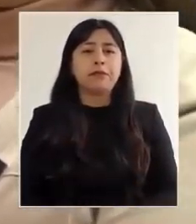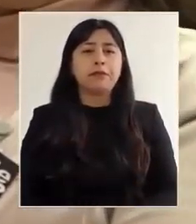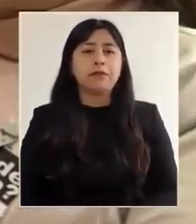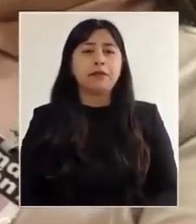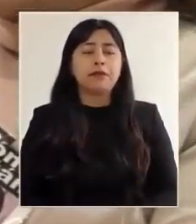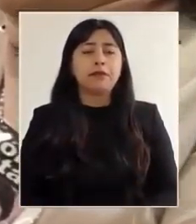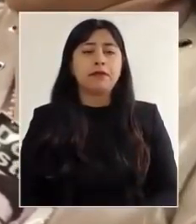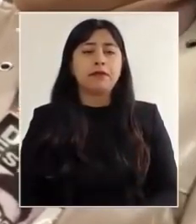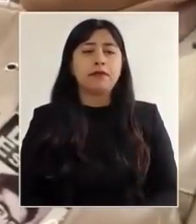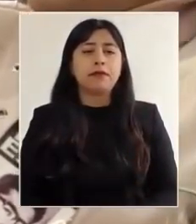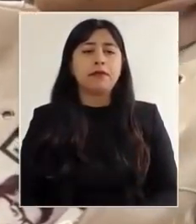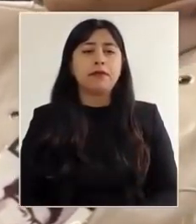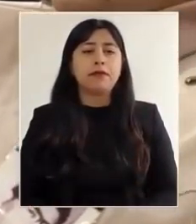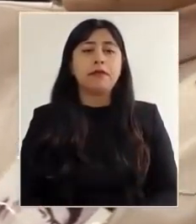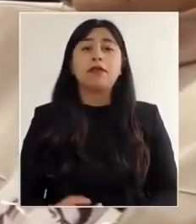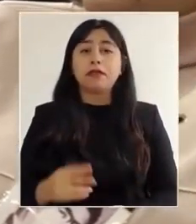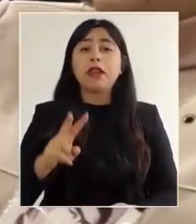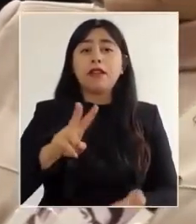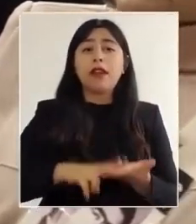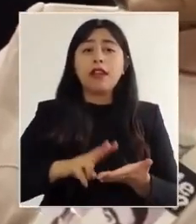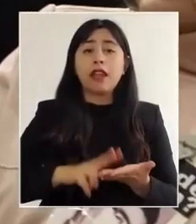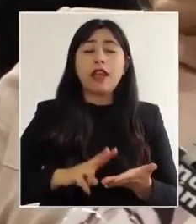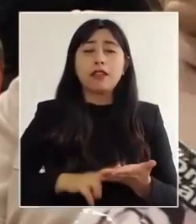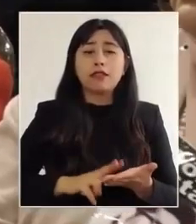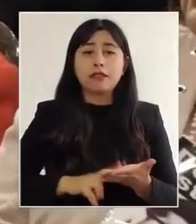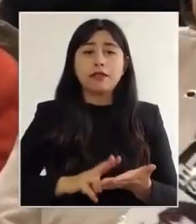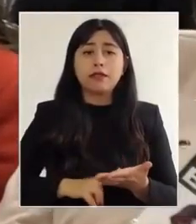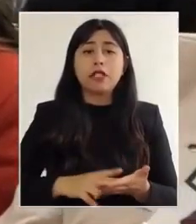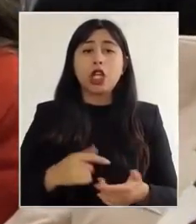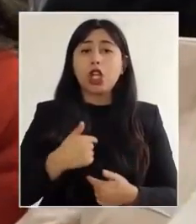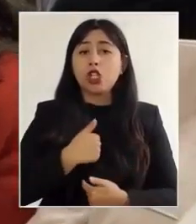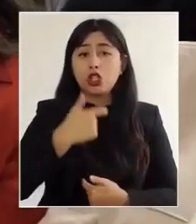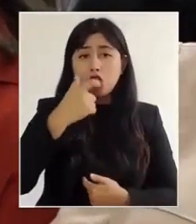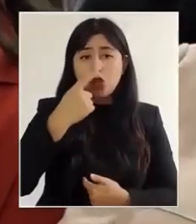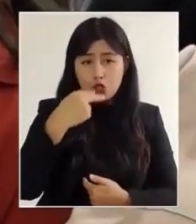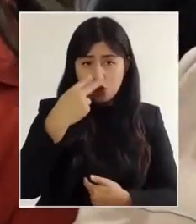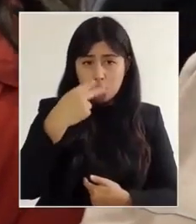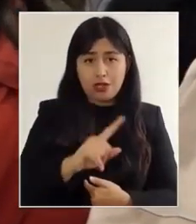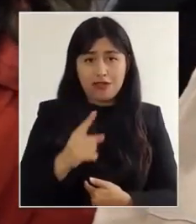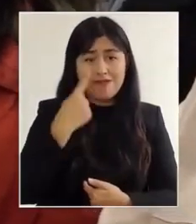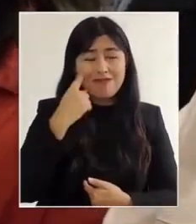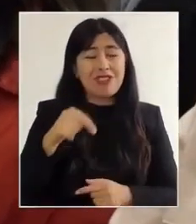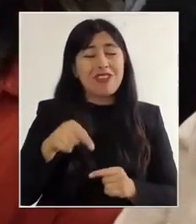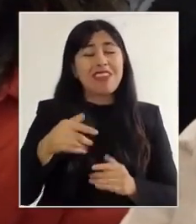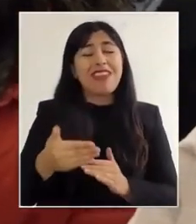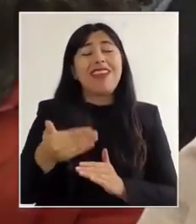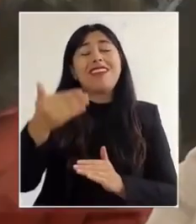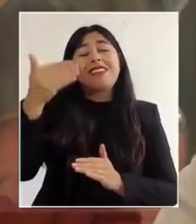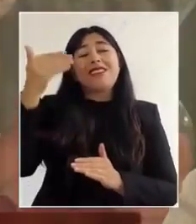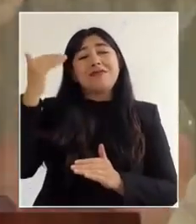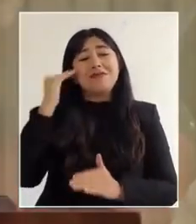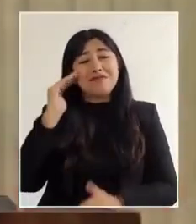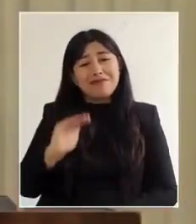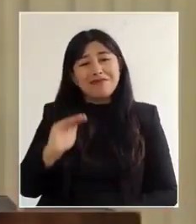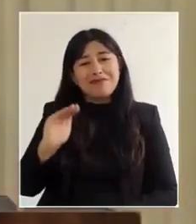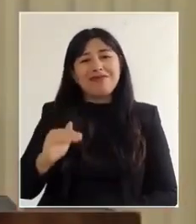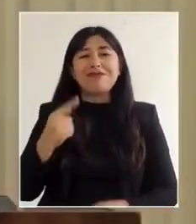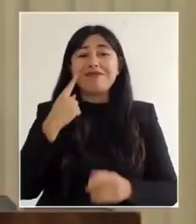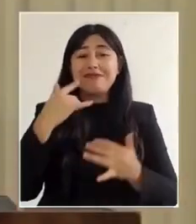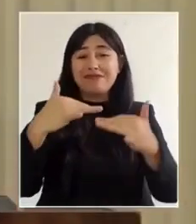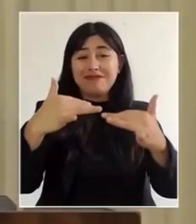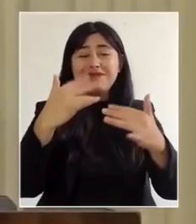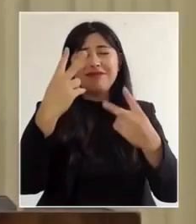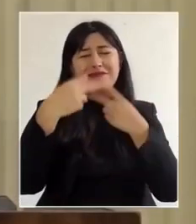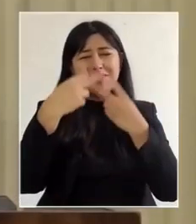es cierto no sé llorona pero hoy día me retrocedieron a mi infancia de llorar ante público porque